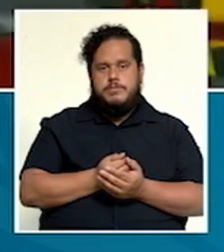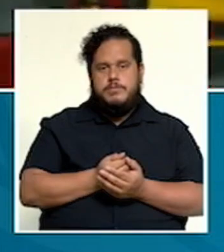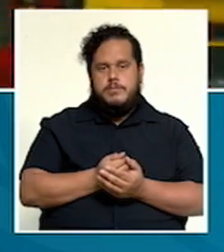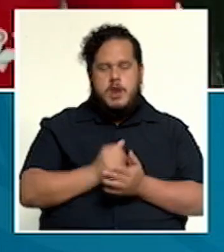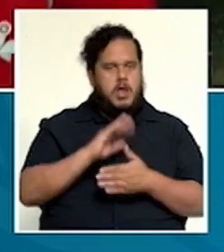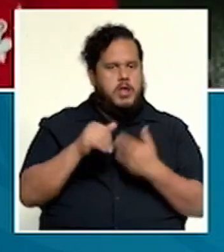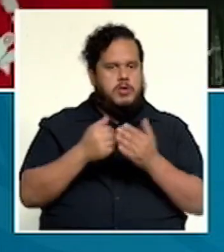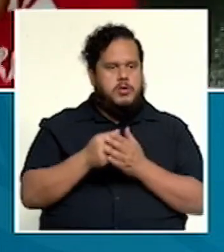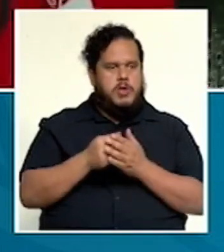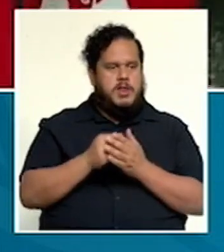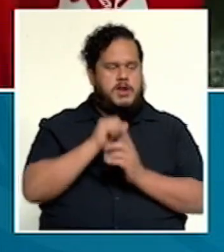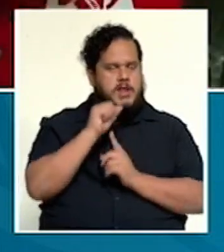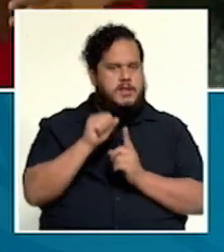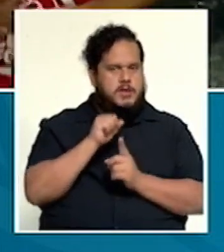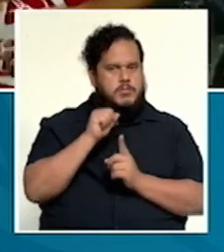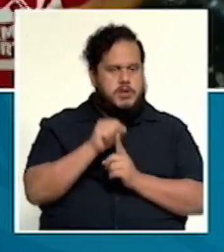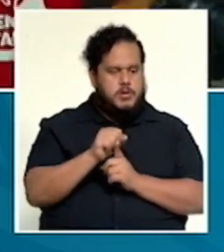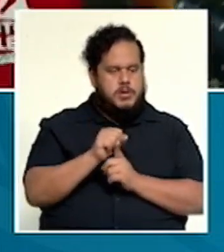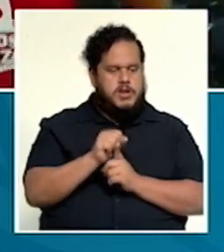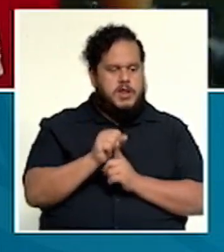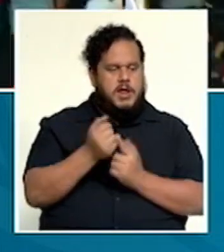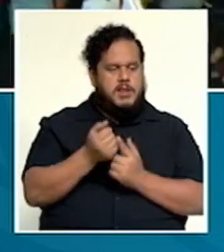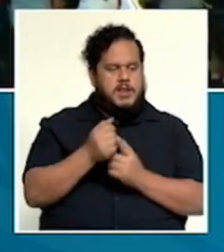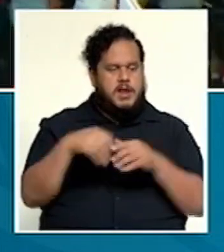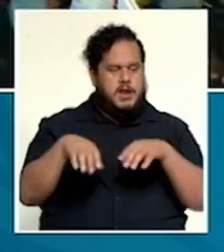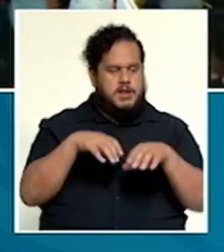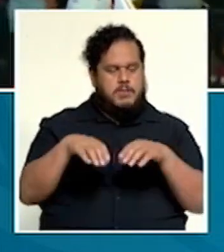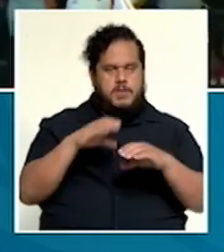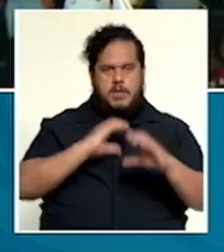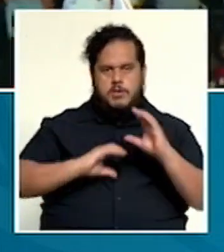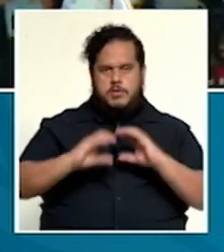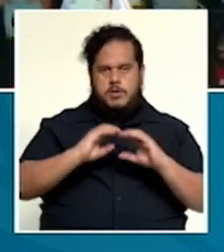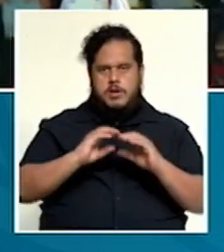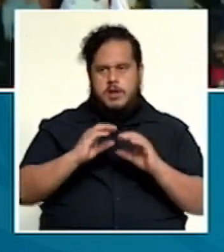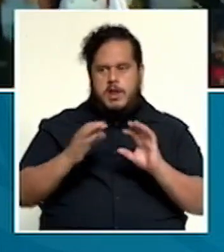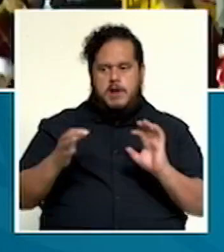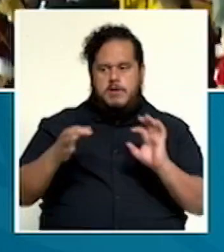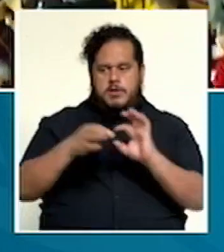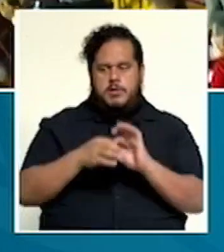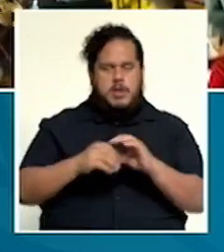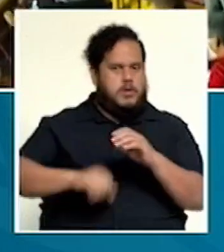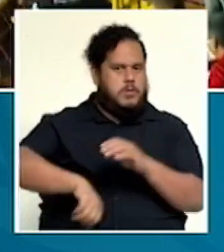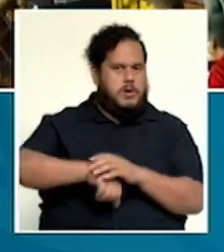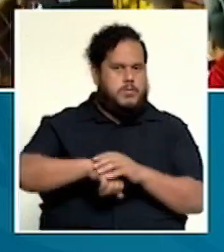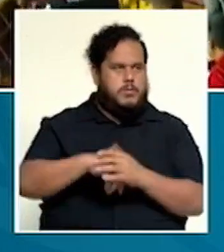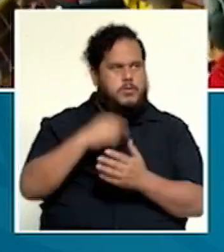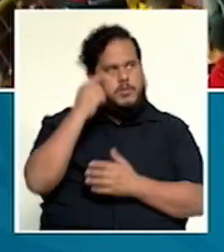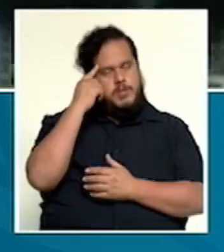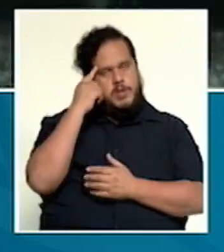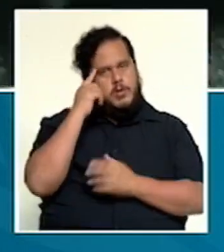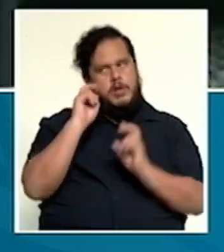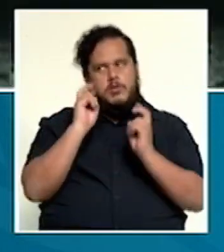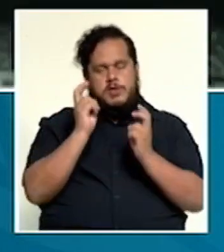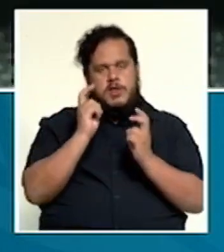los matices de la actividad comercial relacionada al fútbol, y pienso en los temas de encadenamiento, pienso en